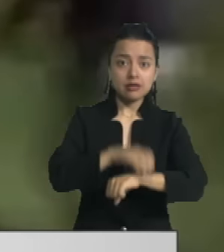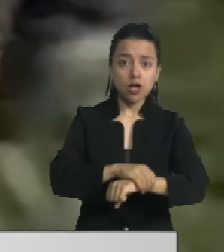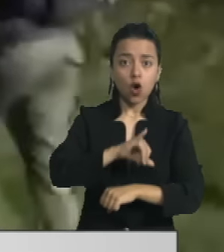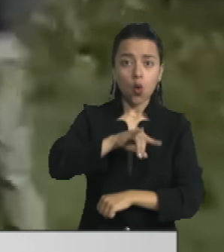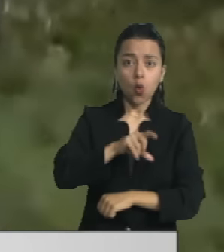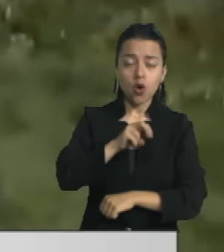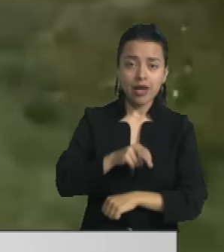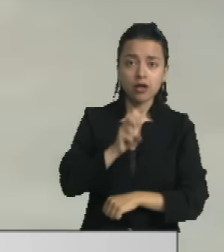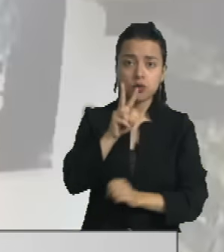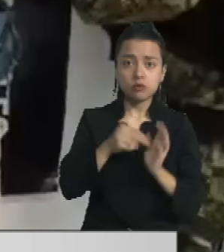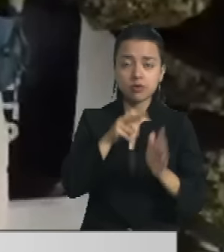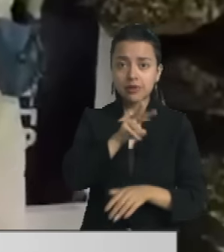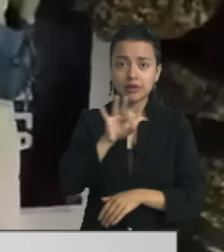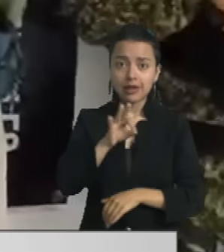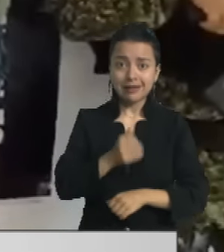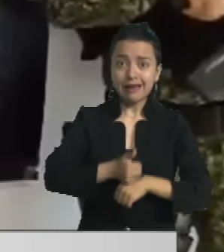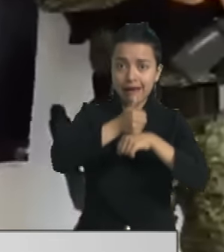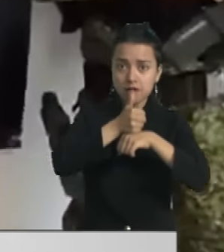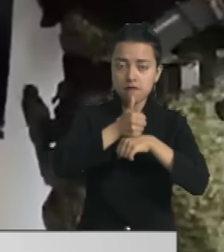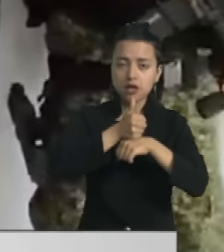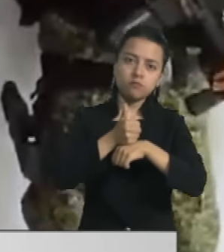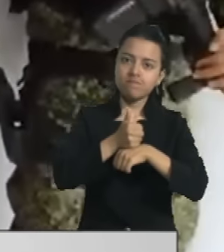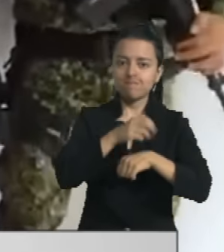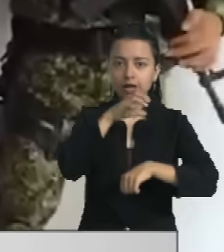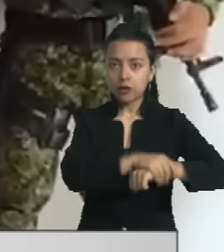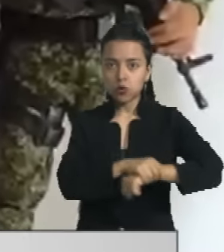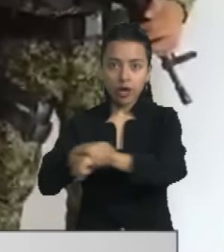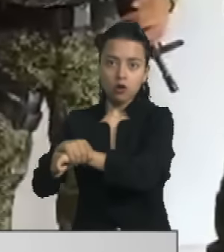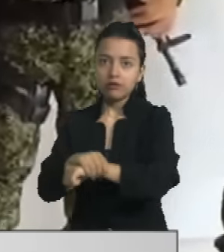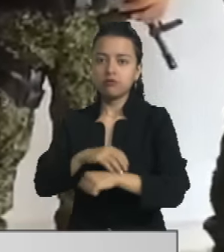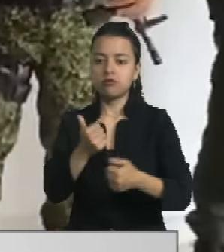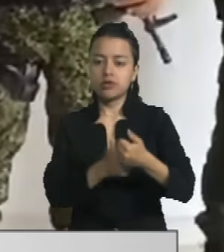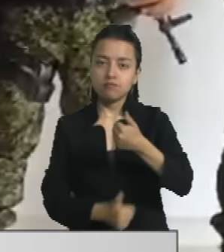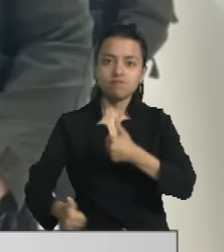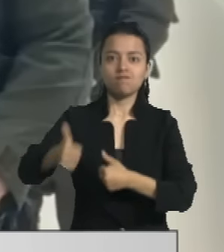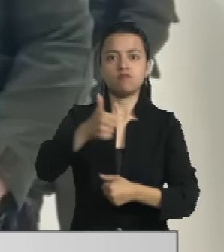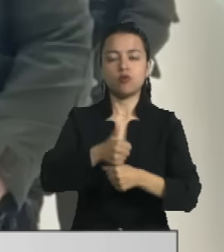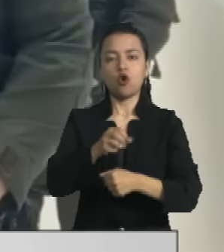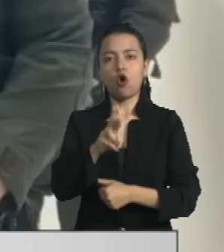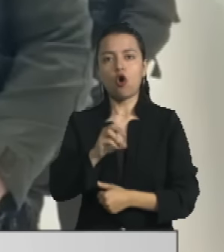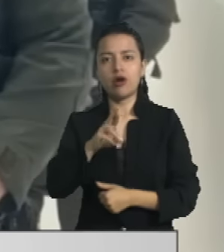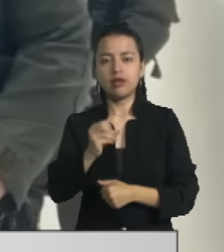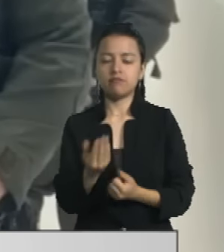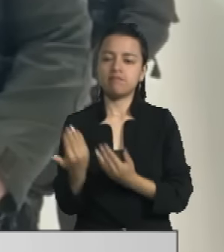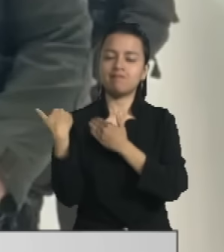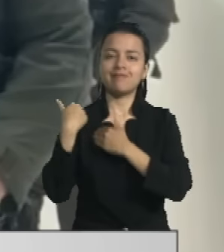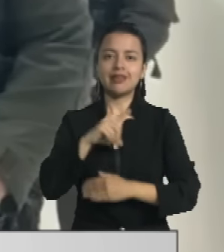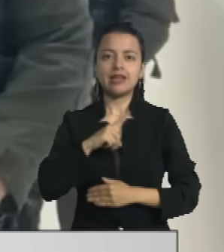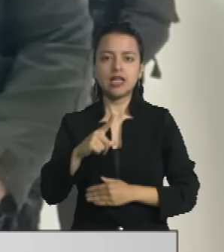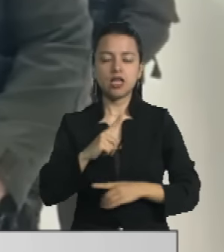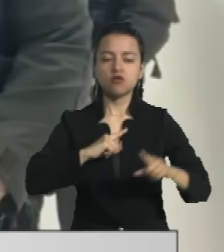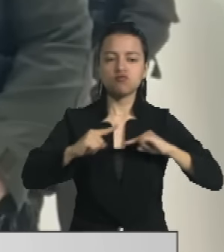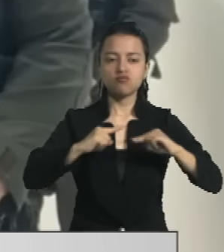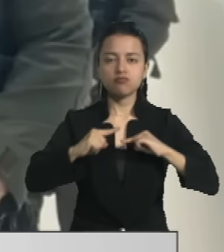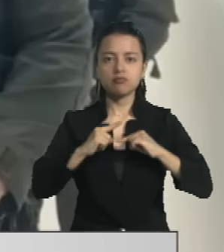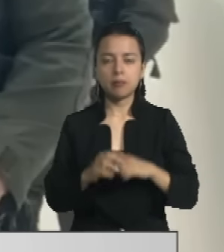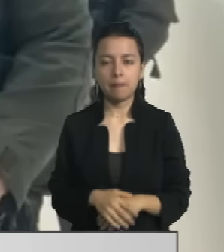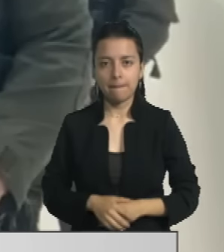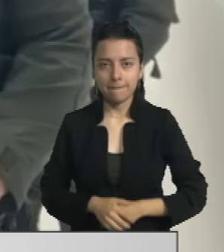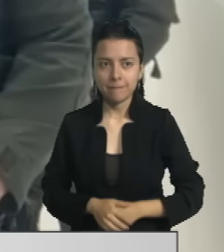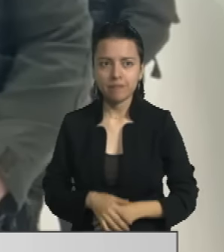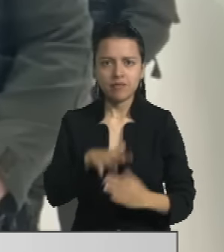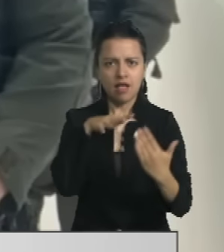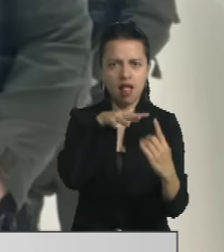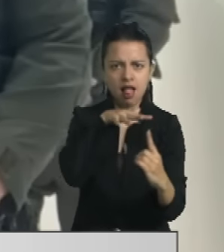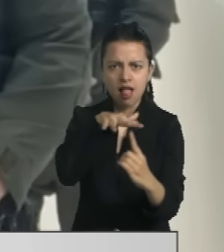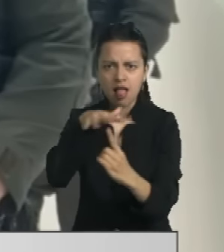en el año 2023 quien fungía como cabecilla de zona mediante métodos intimidatorios y violentos en contra de sus víctimas